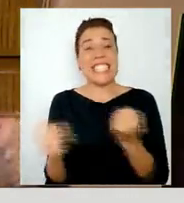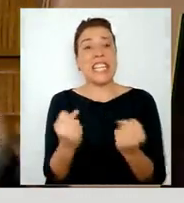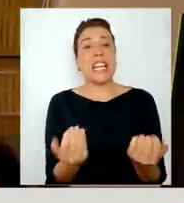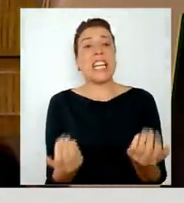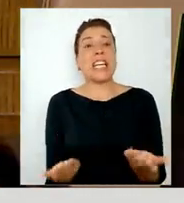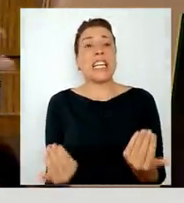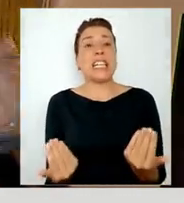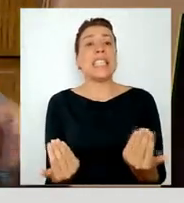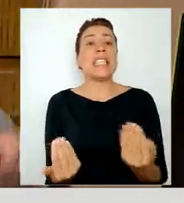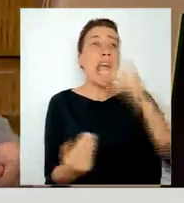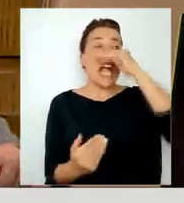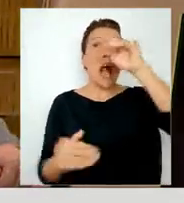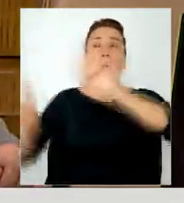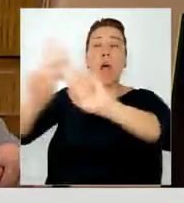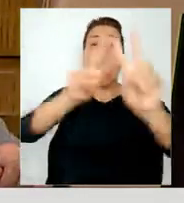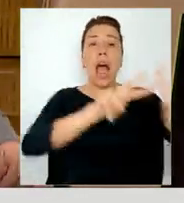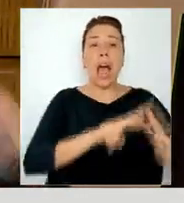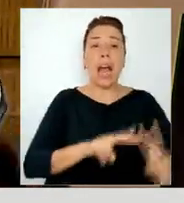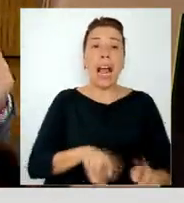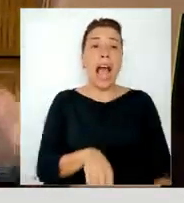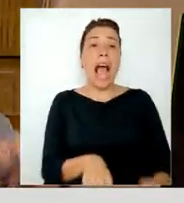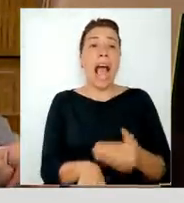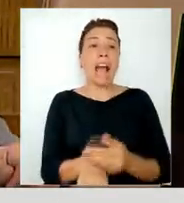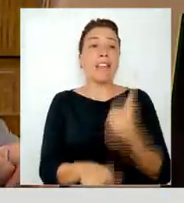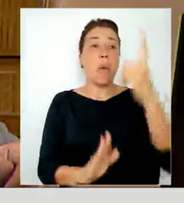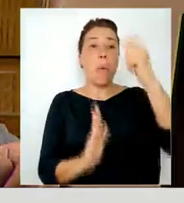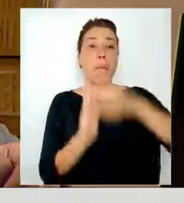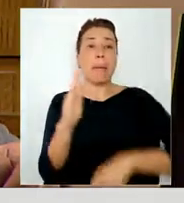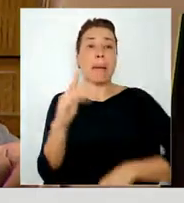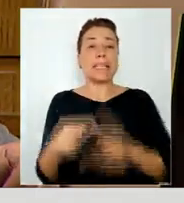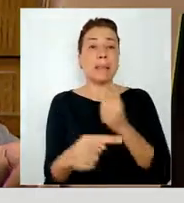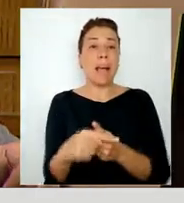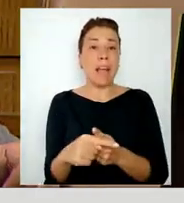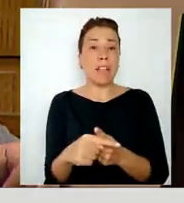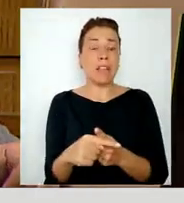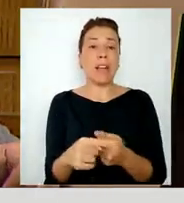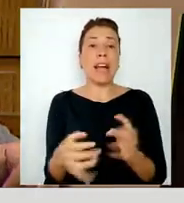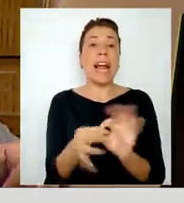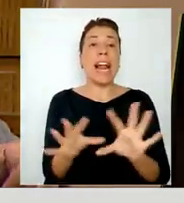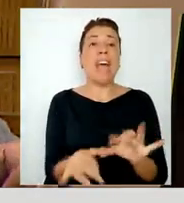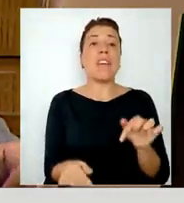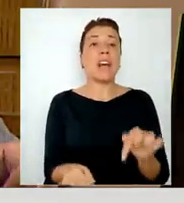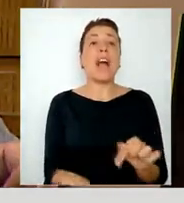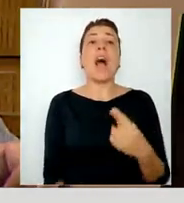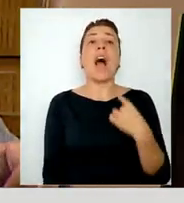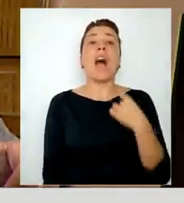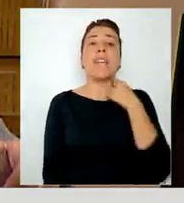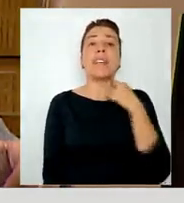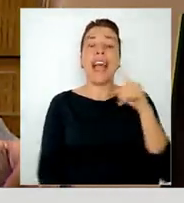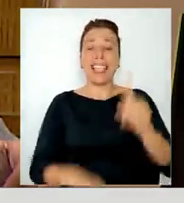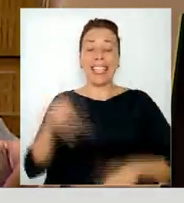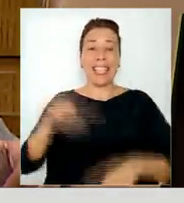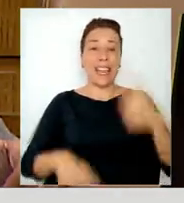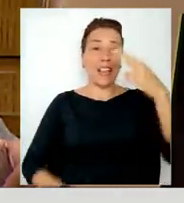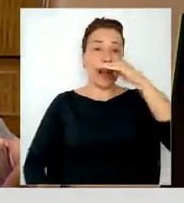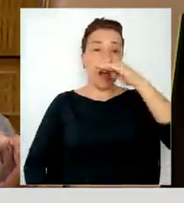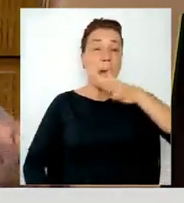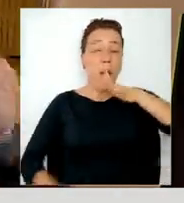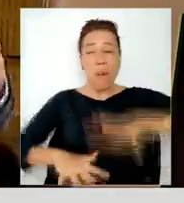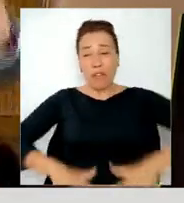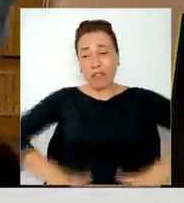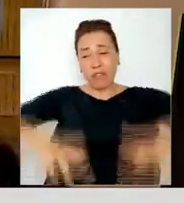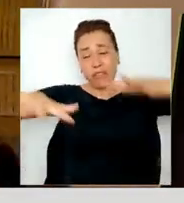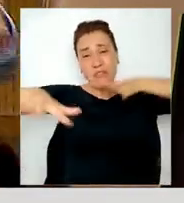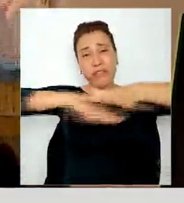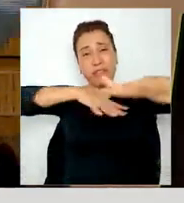antes de un mes y medio lo más grave Es que esto no solo afecta a los terrenos agrícolas inundados sino también a todos los terrenos